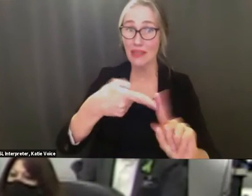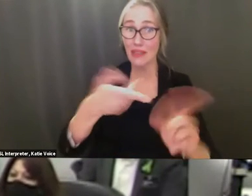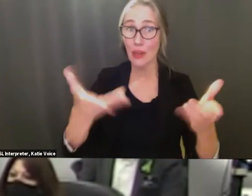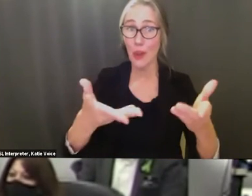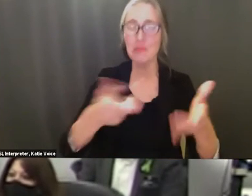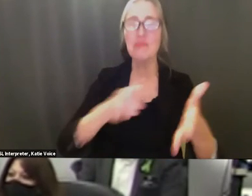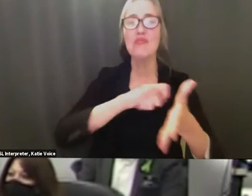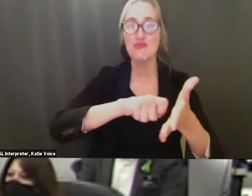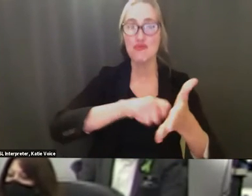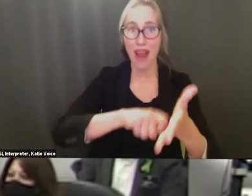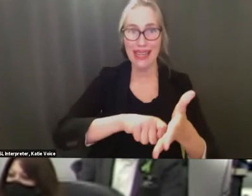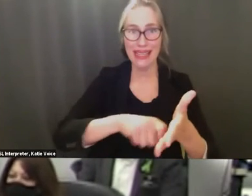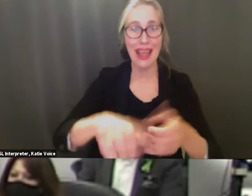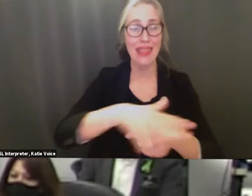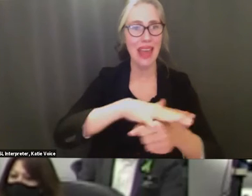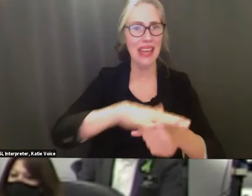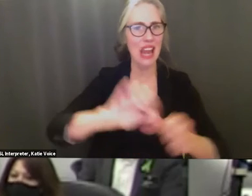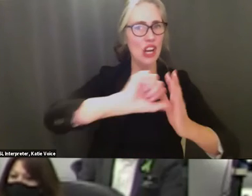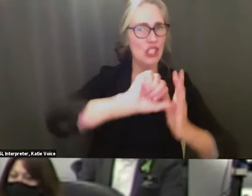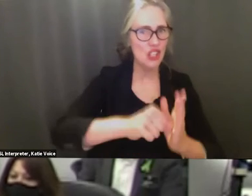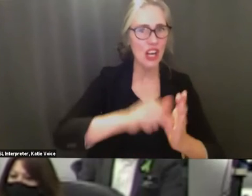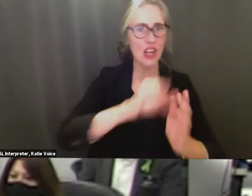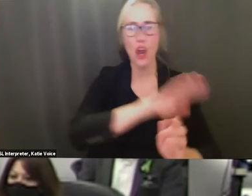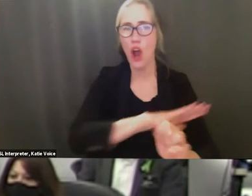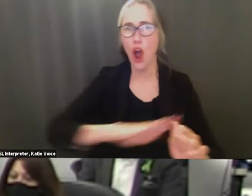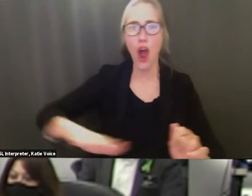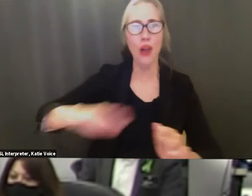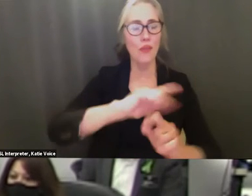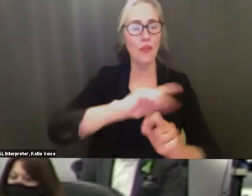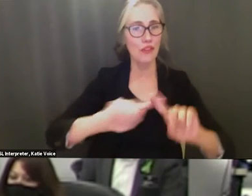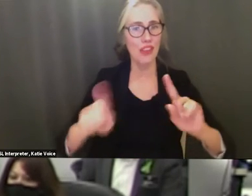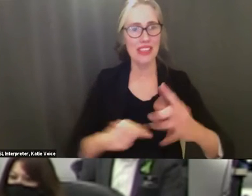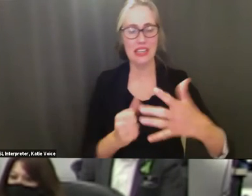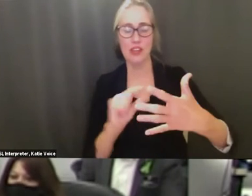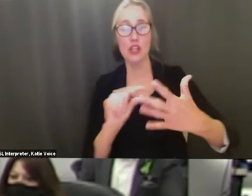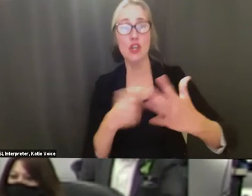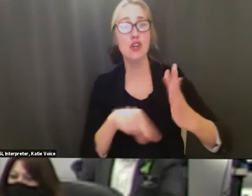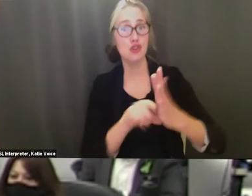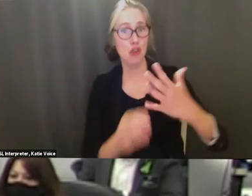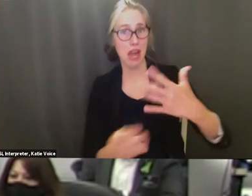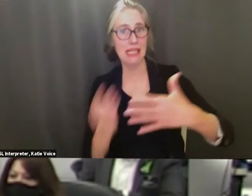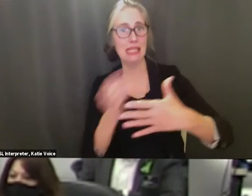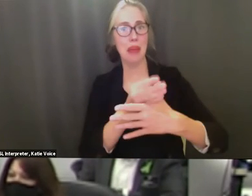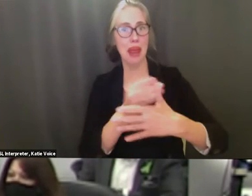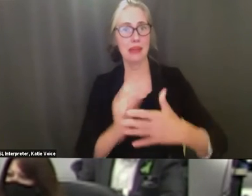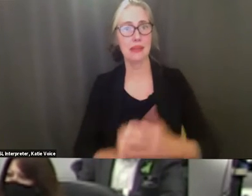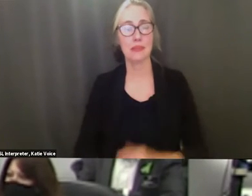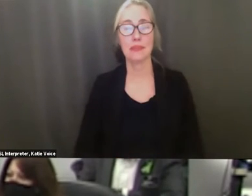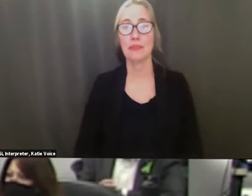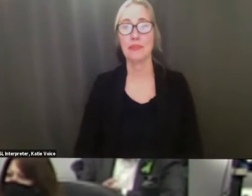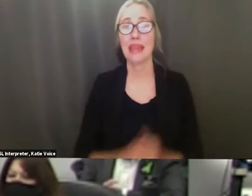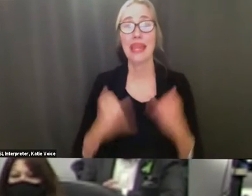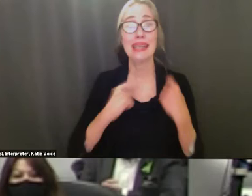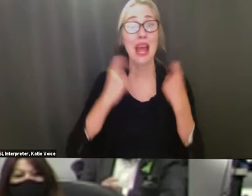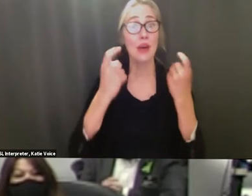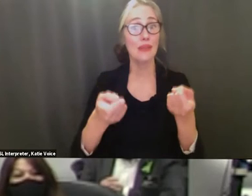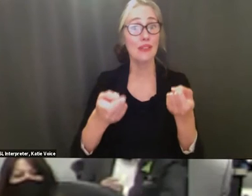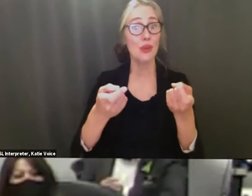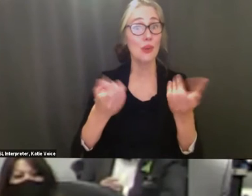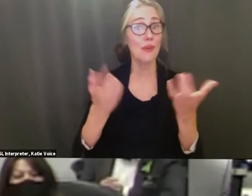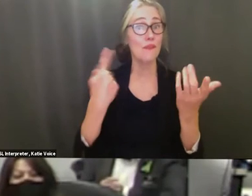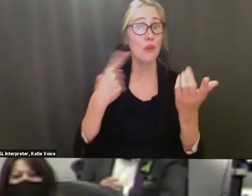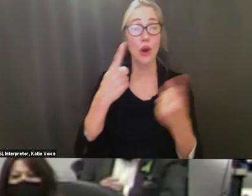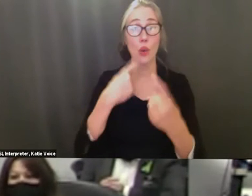la escritura y el lenguaje. Esto es algo que compartimos a lo largo de los niveles de grado. Y con esto le voy a dar el uso de la voz